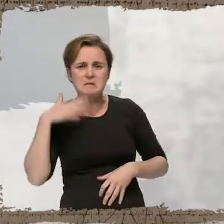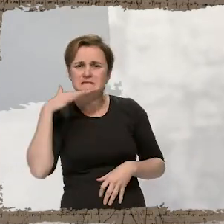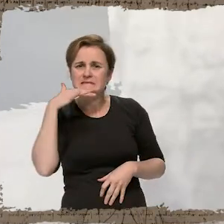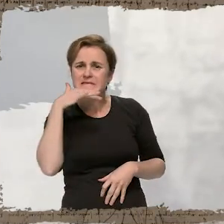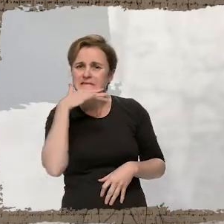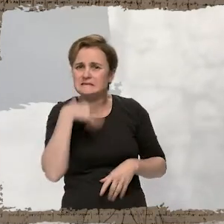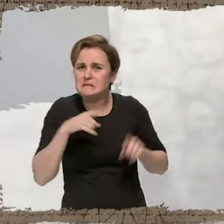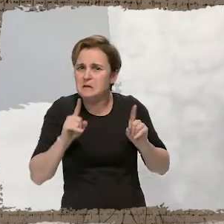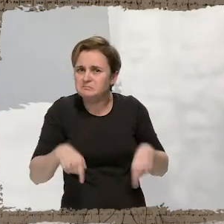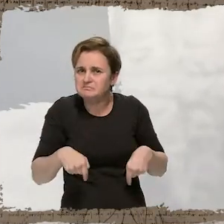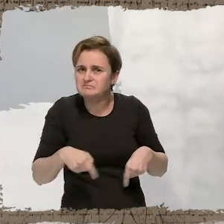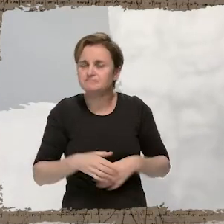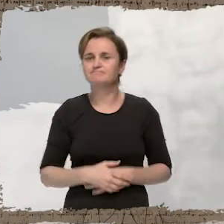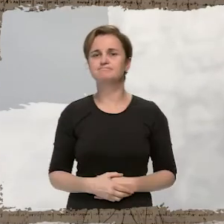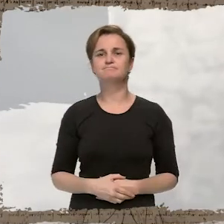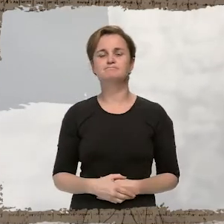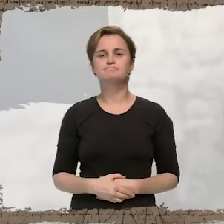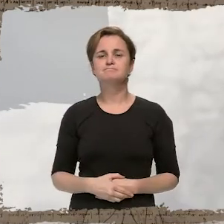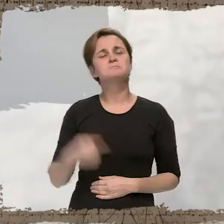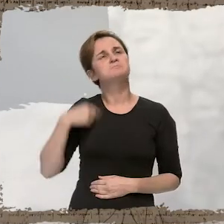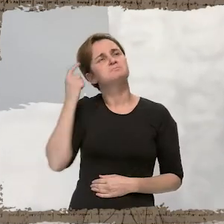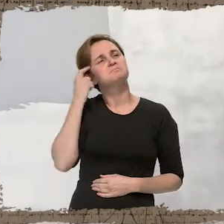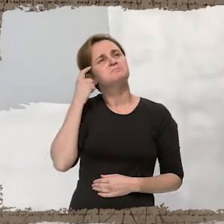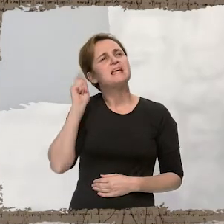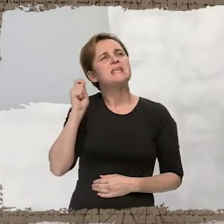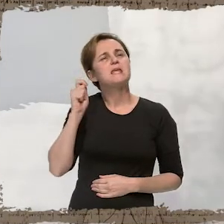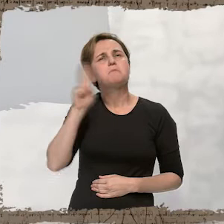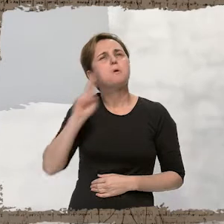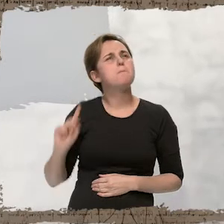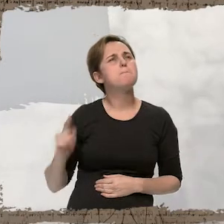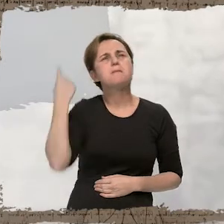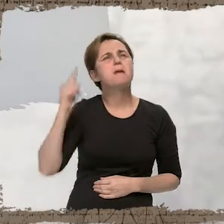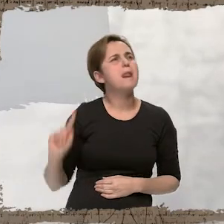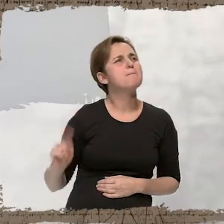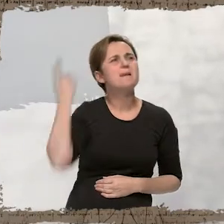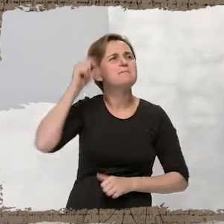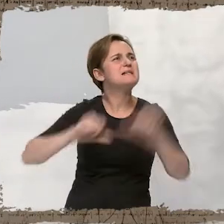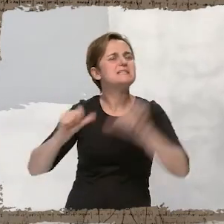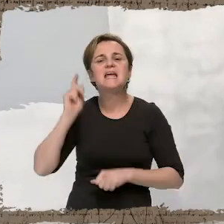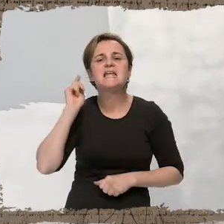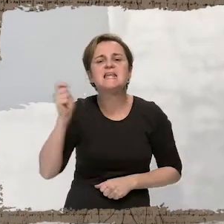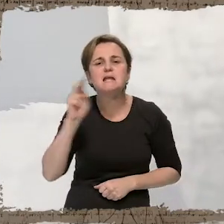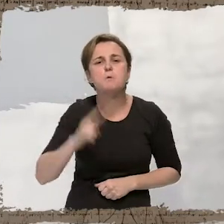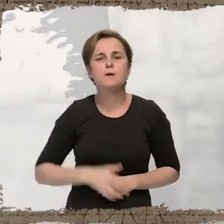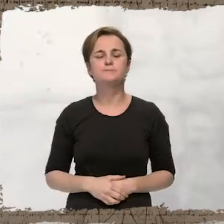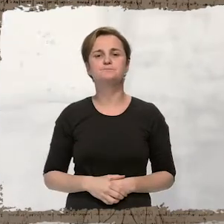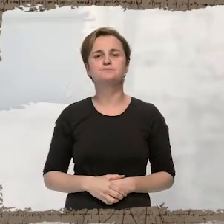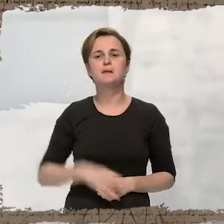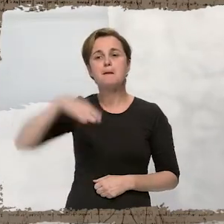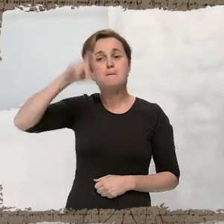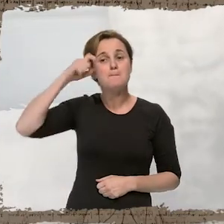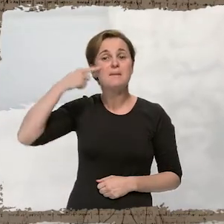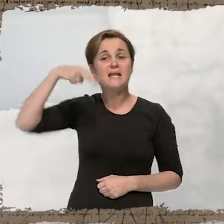que no entendí miramiento de las cosas que hacen me estaba preguntando quién habrá sido la primer mujer científica en la historia